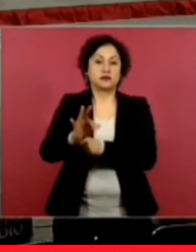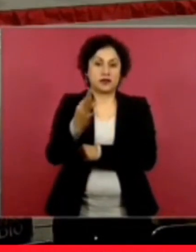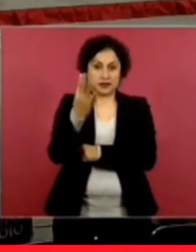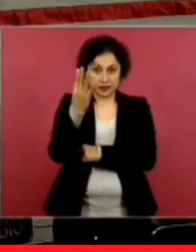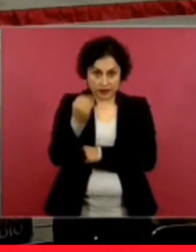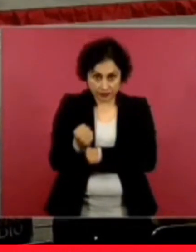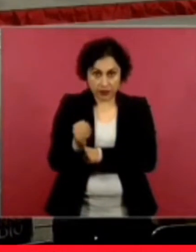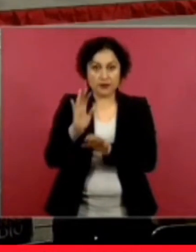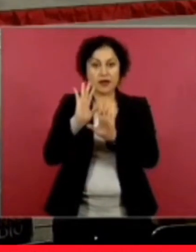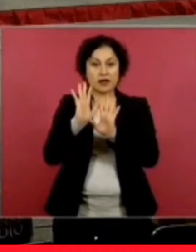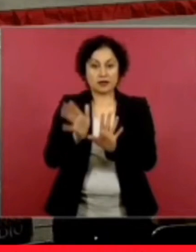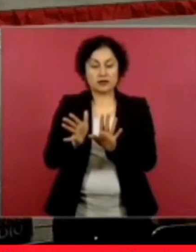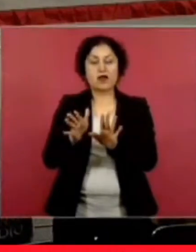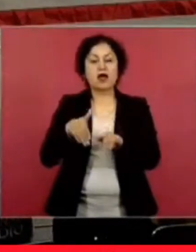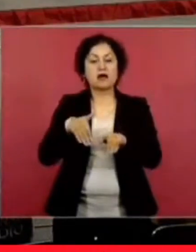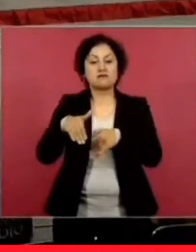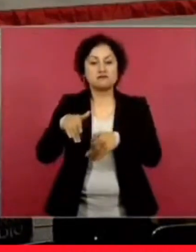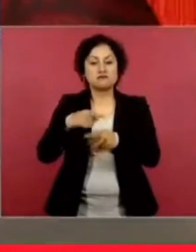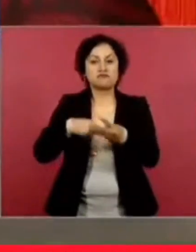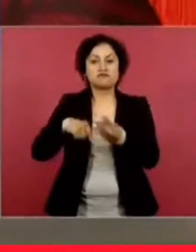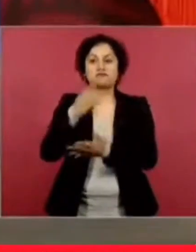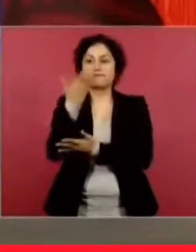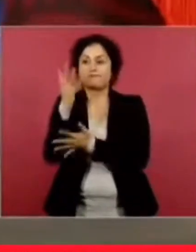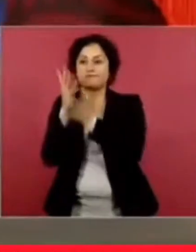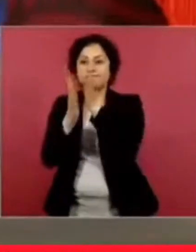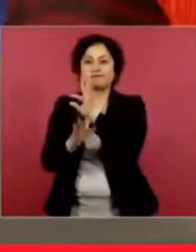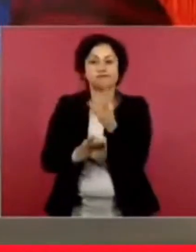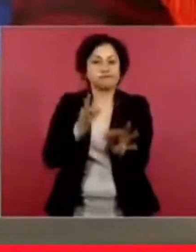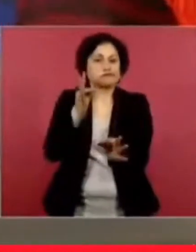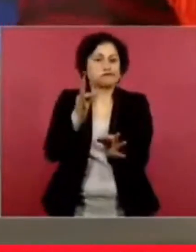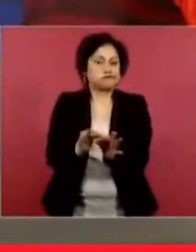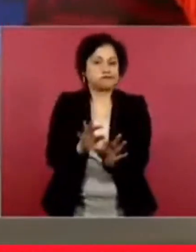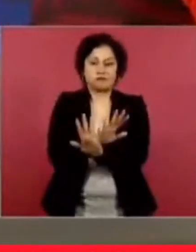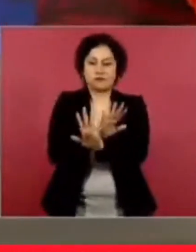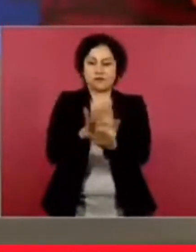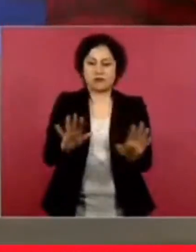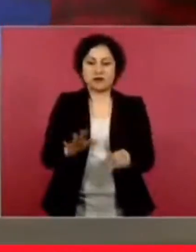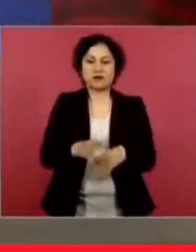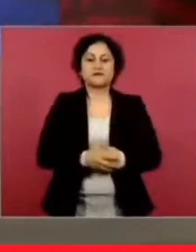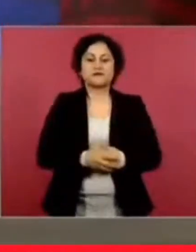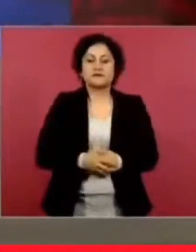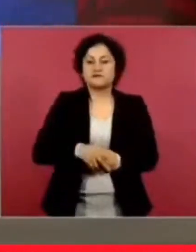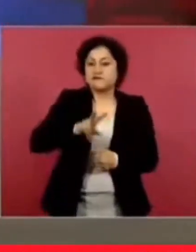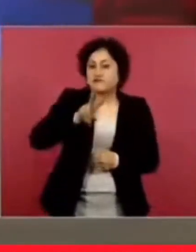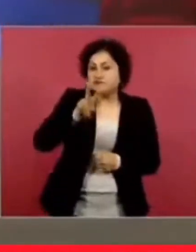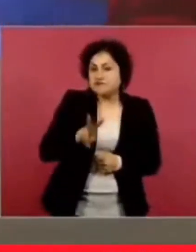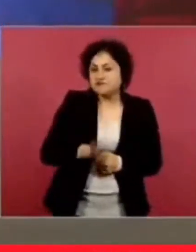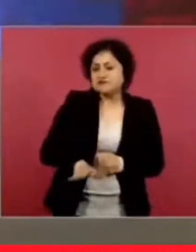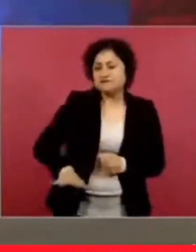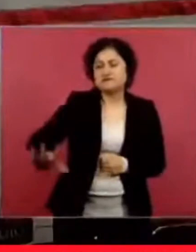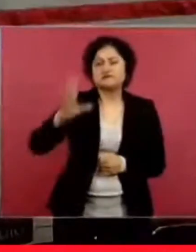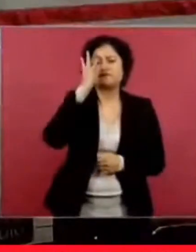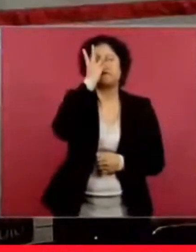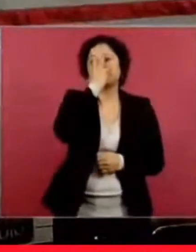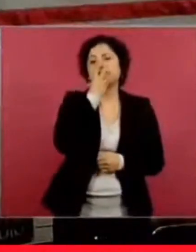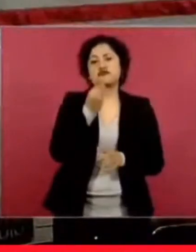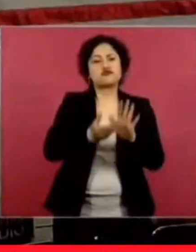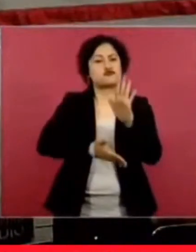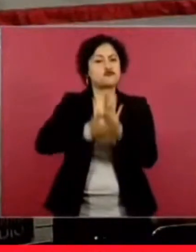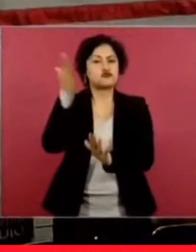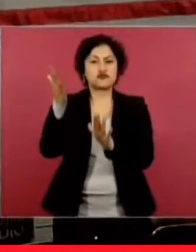peatonales y de faunas también concluidos en el viaducto ferroviario de campeche de verdad es una obra extraordinaria que tiene